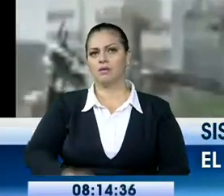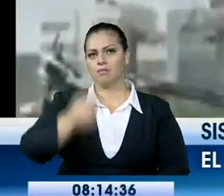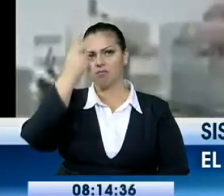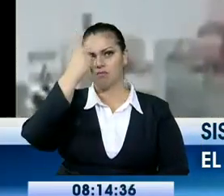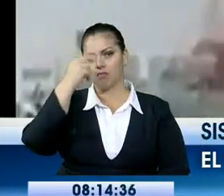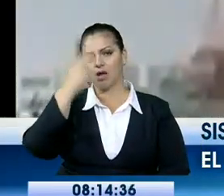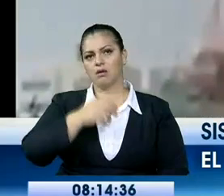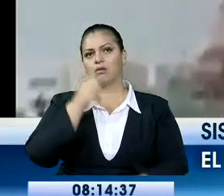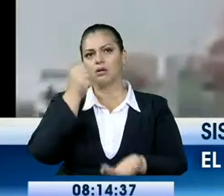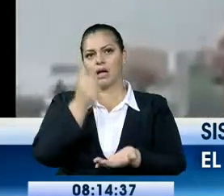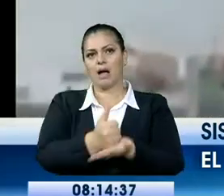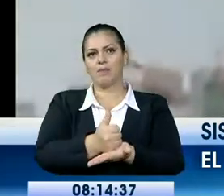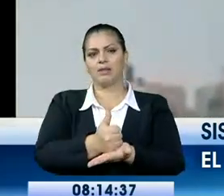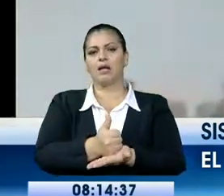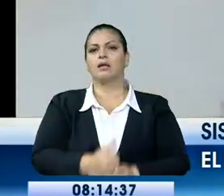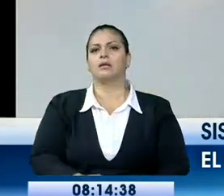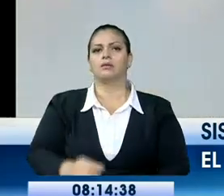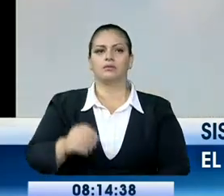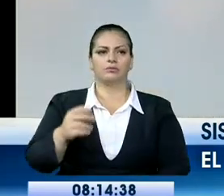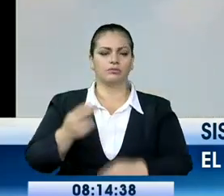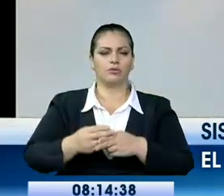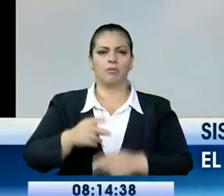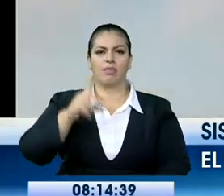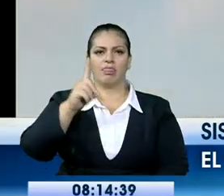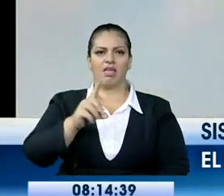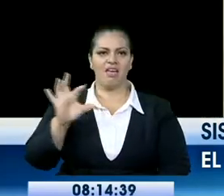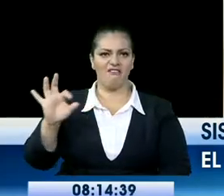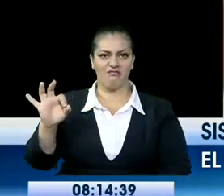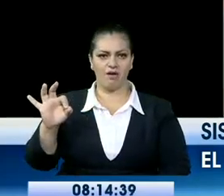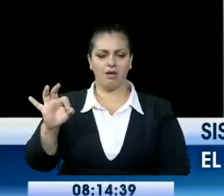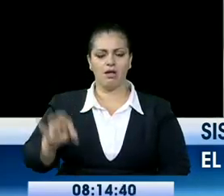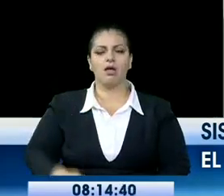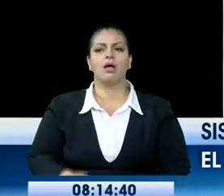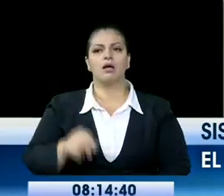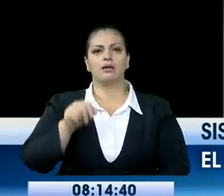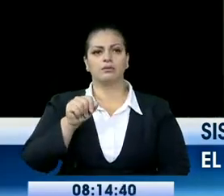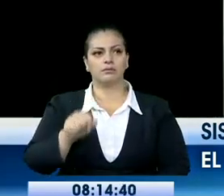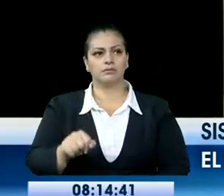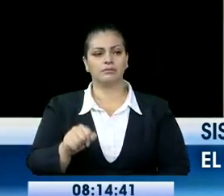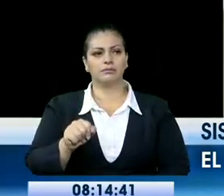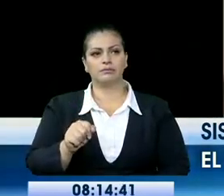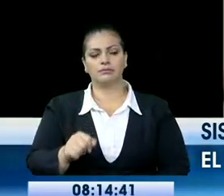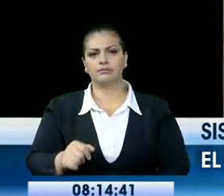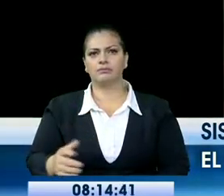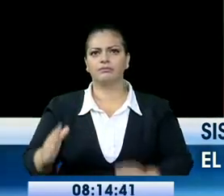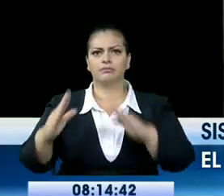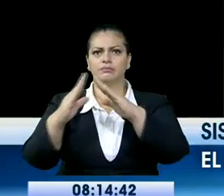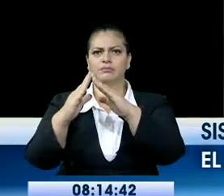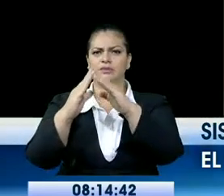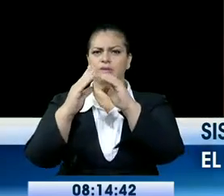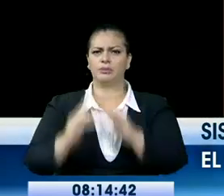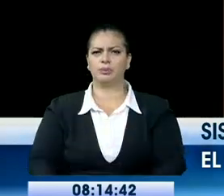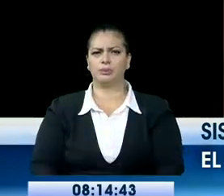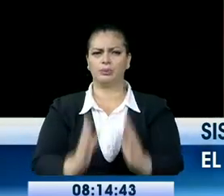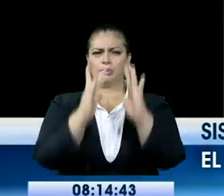capital. Allí más de 40 edificios se vinieron abajo, entre ellos dos escuelas. En una de ellas,